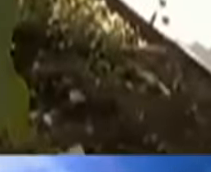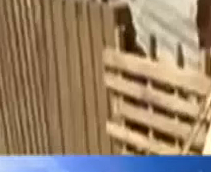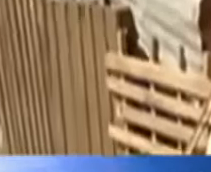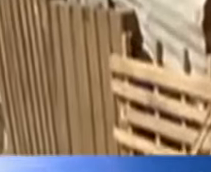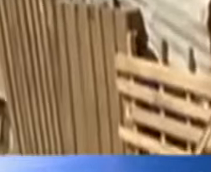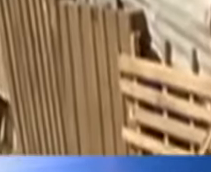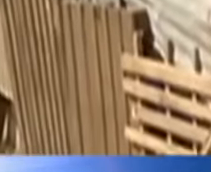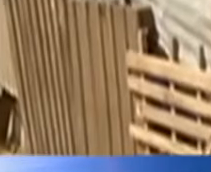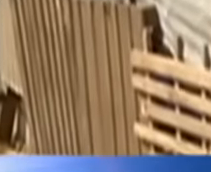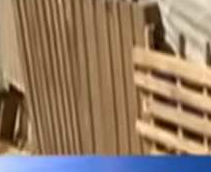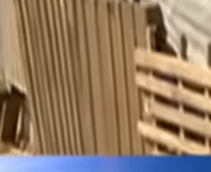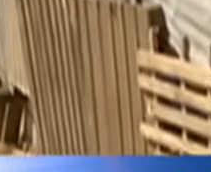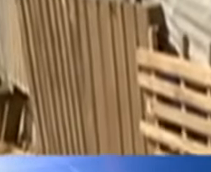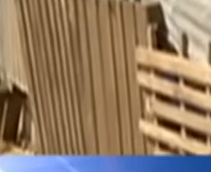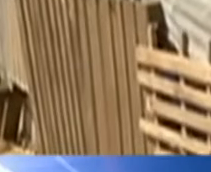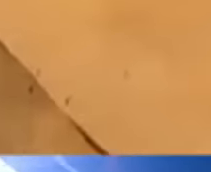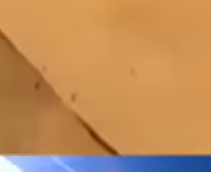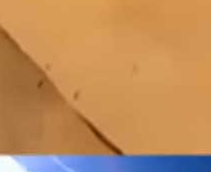en Guayaquil.